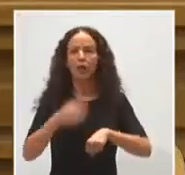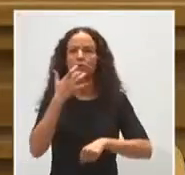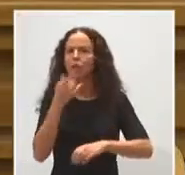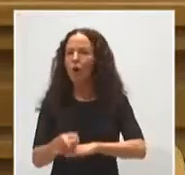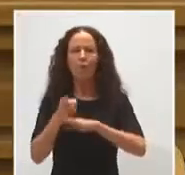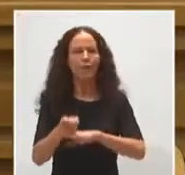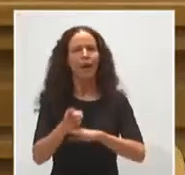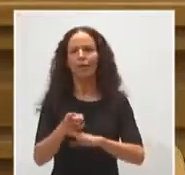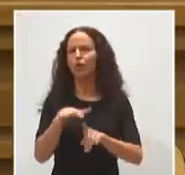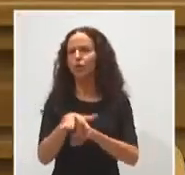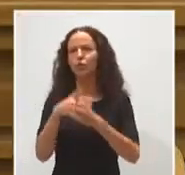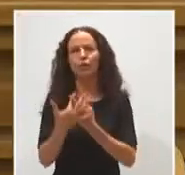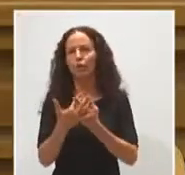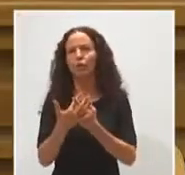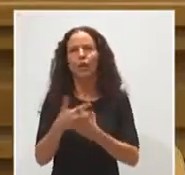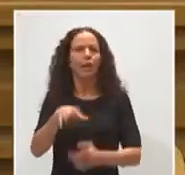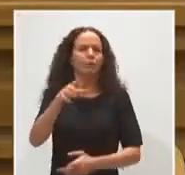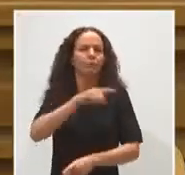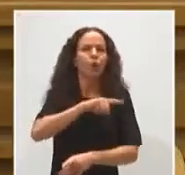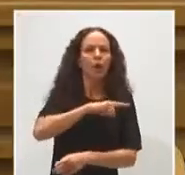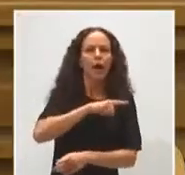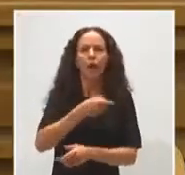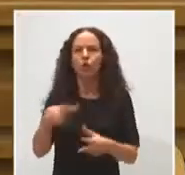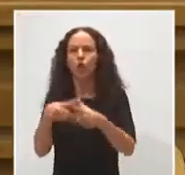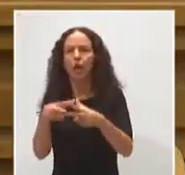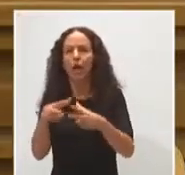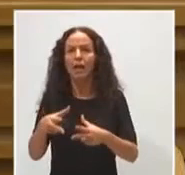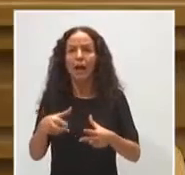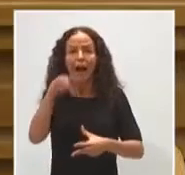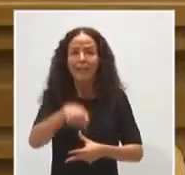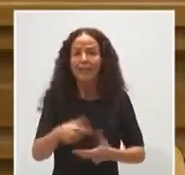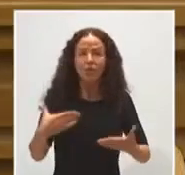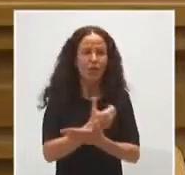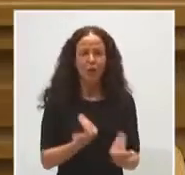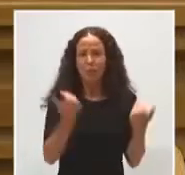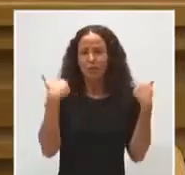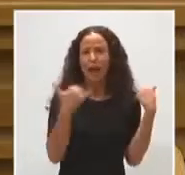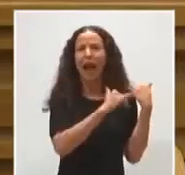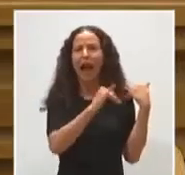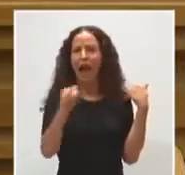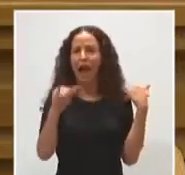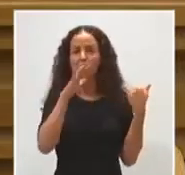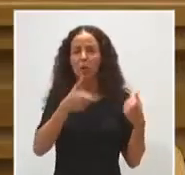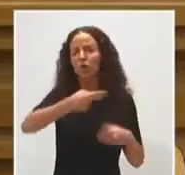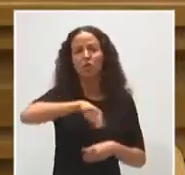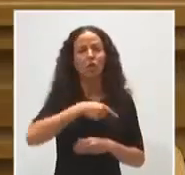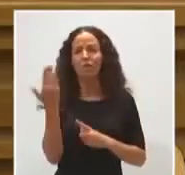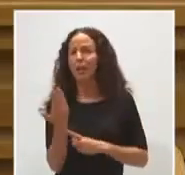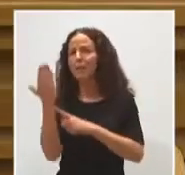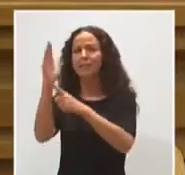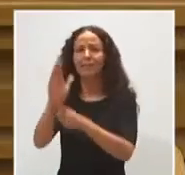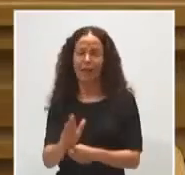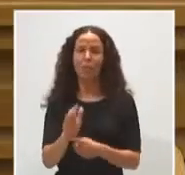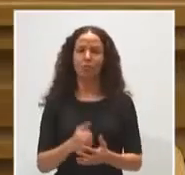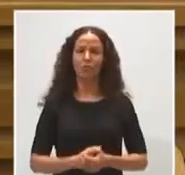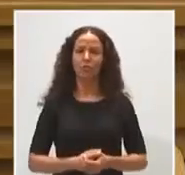obligado moral y socialmente hablando aquí todos tenemos una responsabilidad frente a nuestra gente a las que representamos de una manera u otra